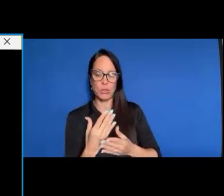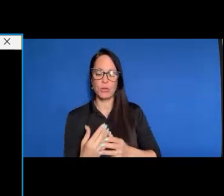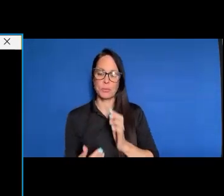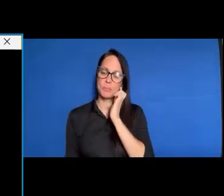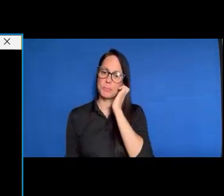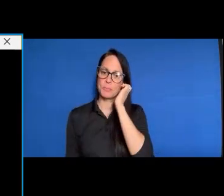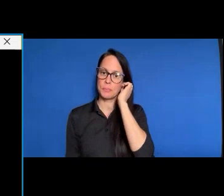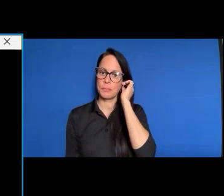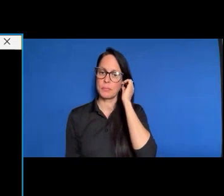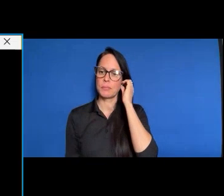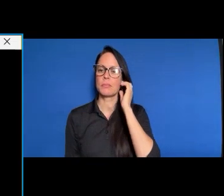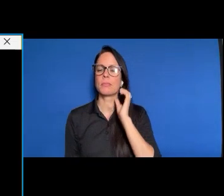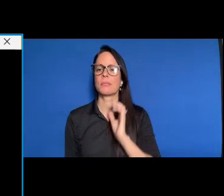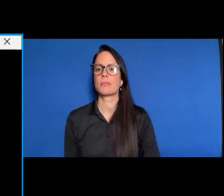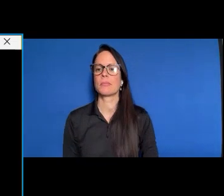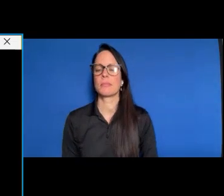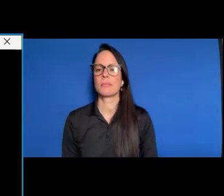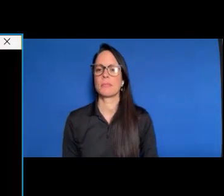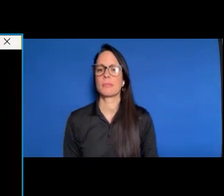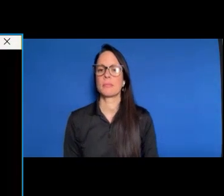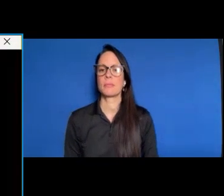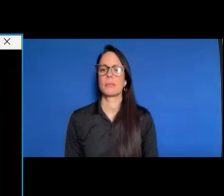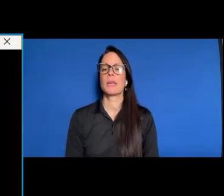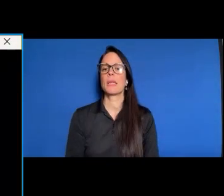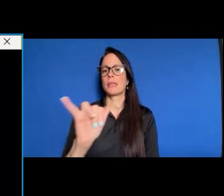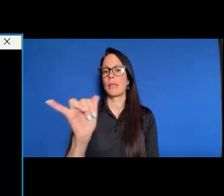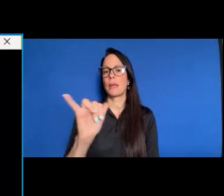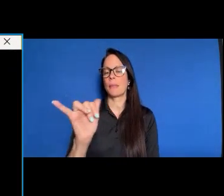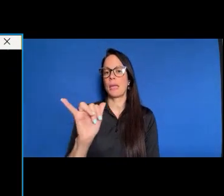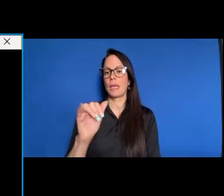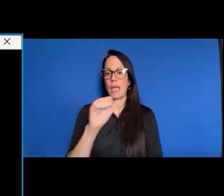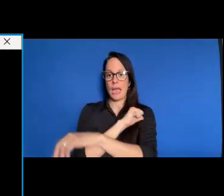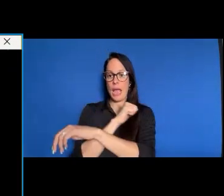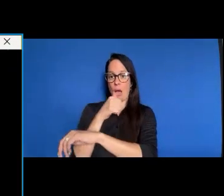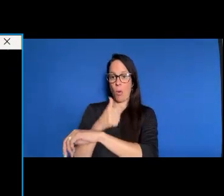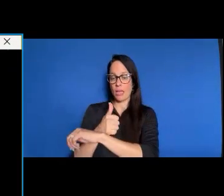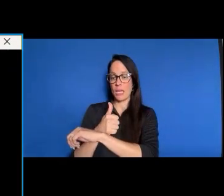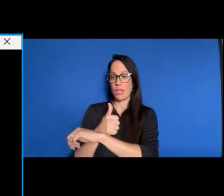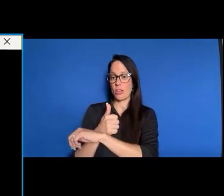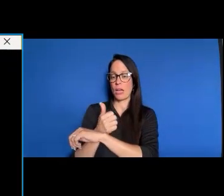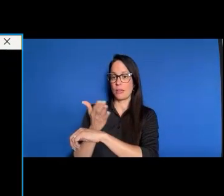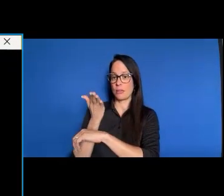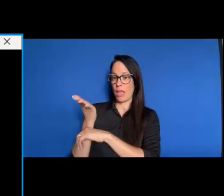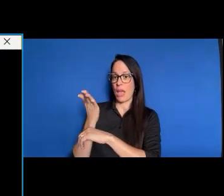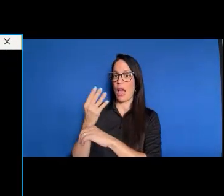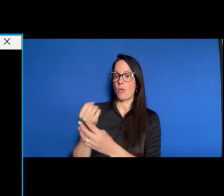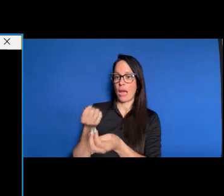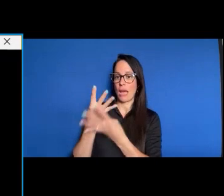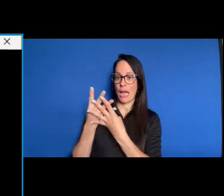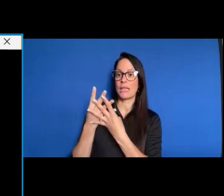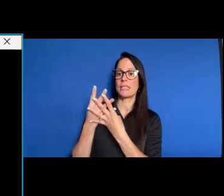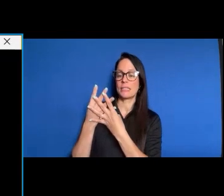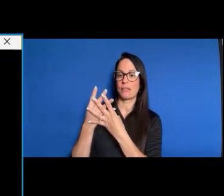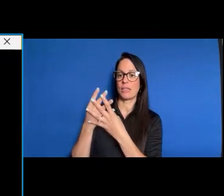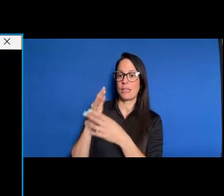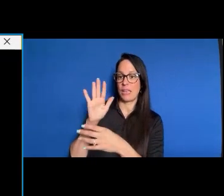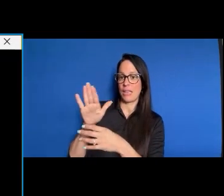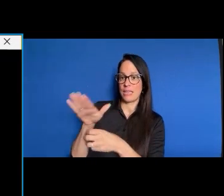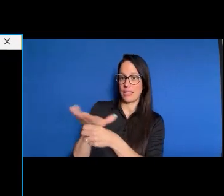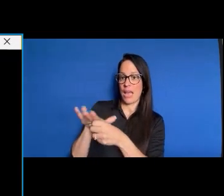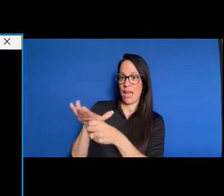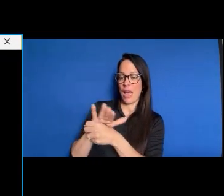Hay varios municipios que me gustaría también que miráramos. Miren Aguadilla, hay una cárcel, pero un espacio en donde presenta alta